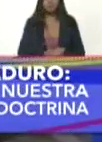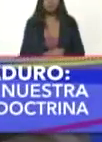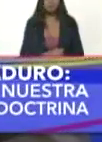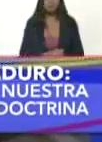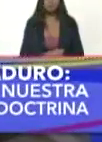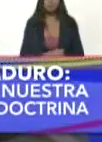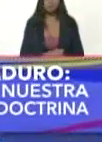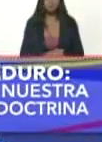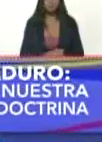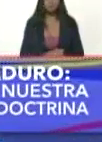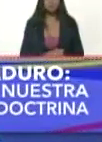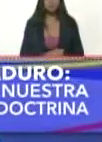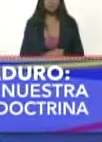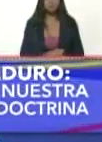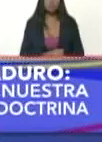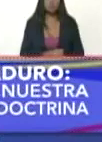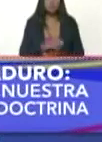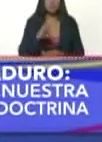un libraco